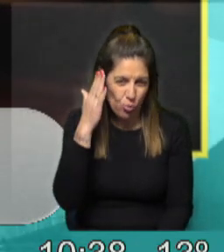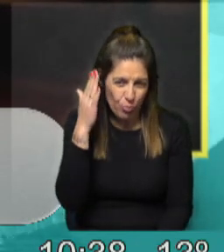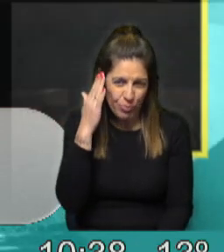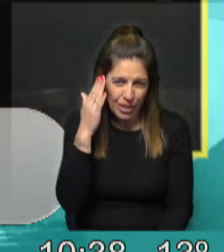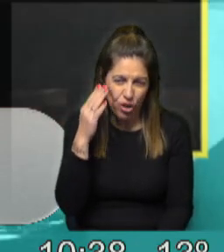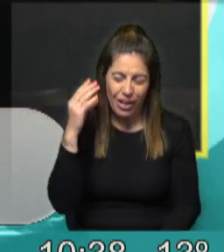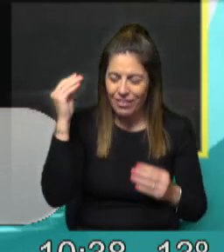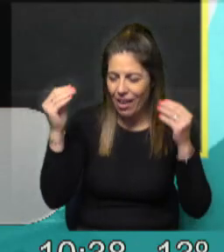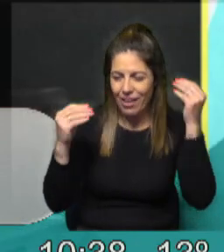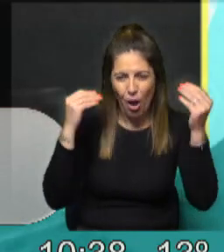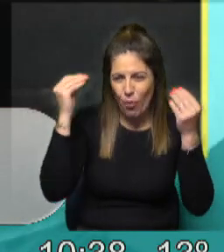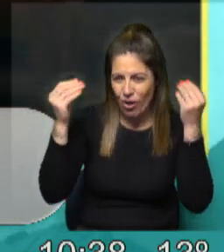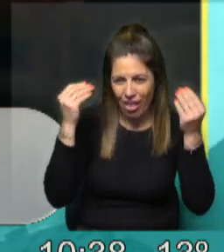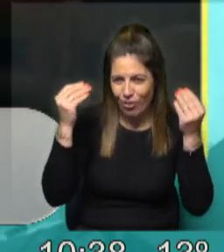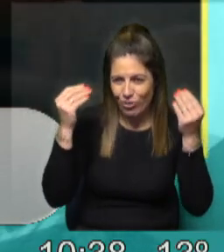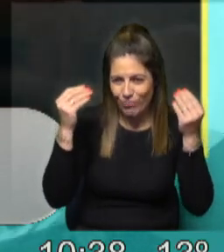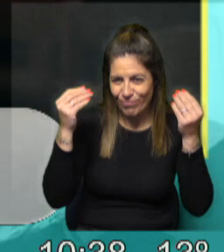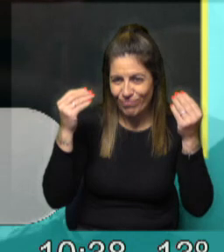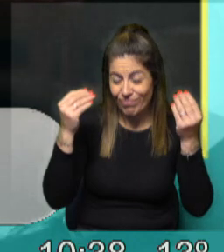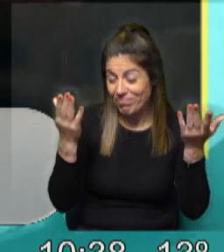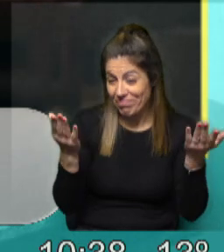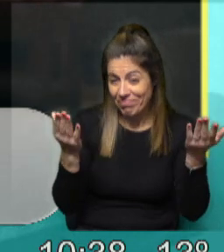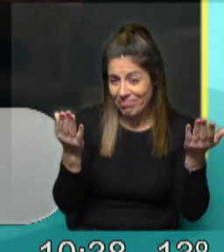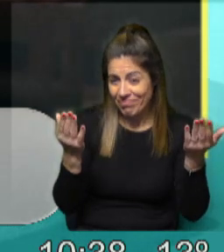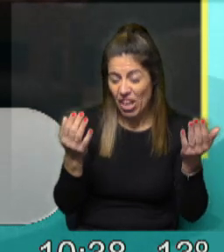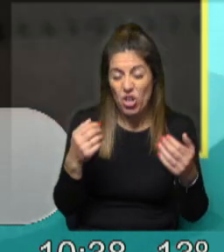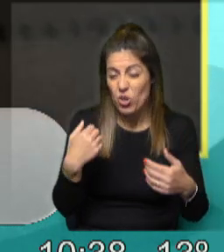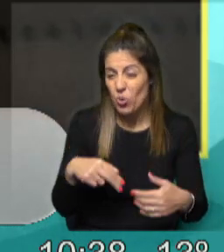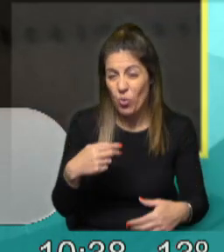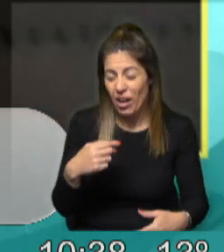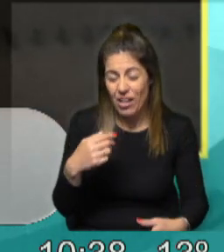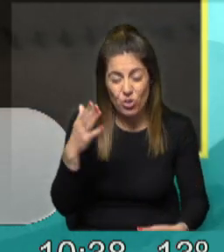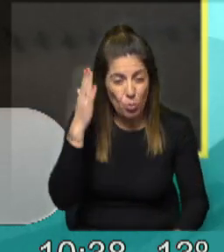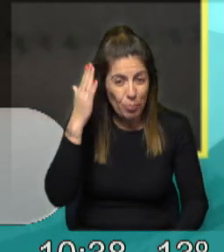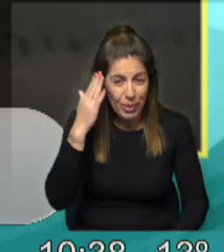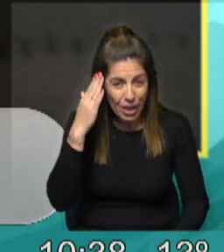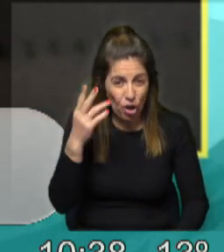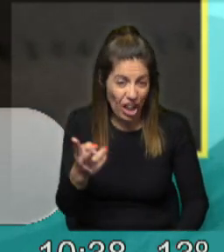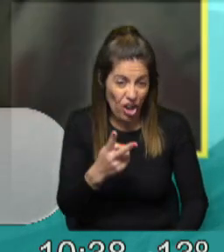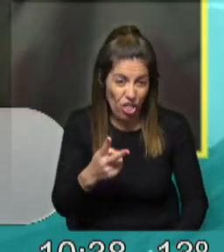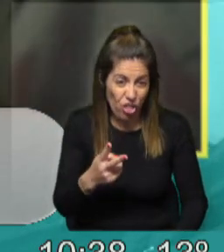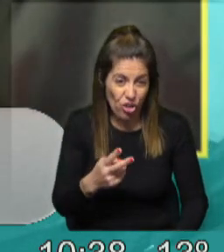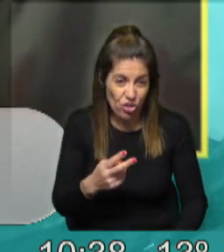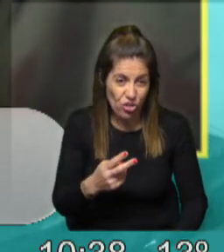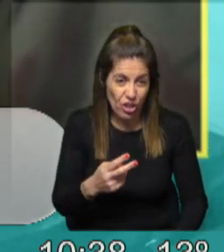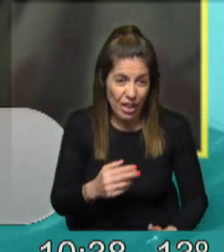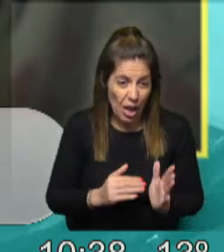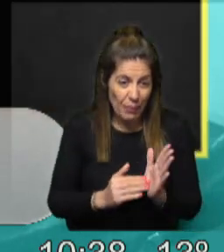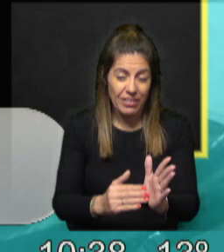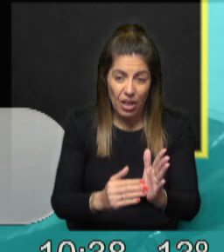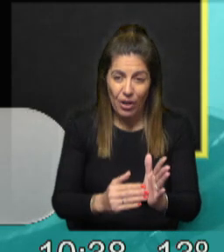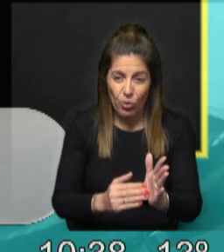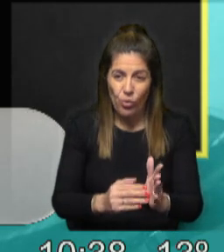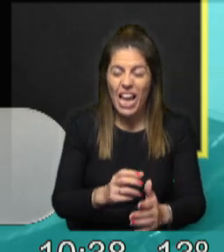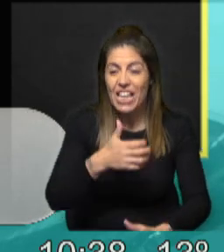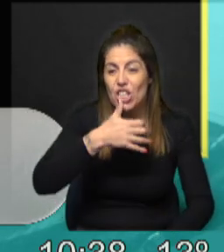estaban enamorados. Hay gente que le pasa en la vida, ¿eh? Nunca se enteraron de que estaban protagonizando una historia de amor. Ese